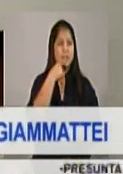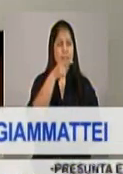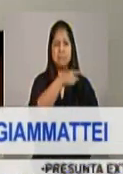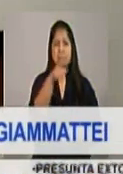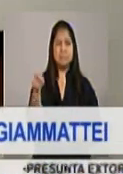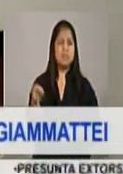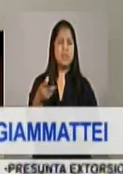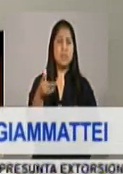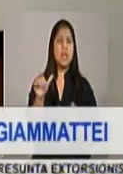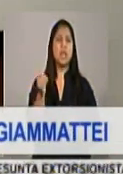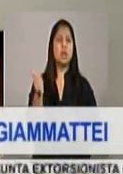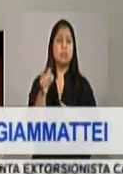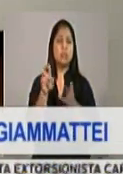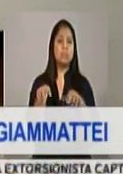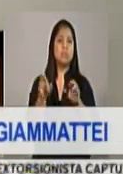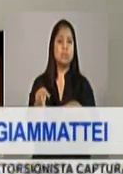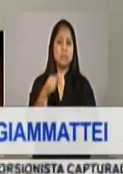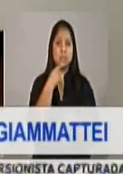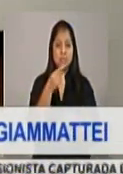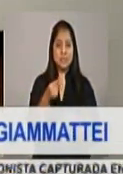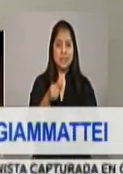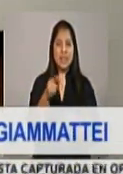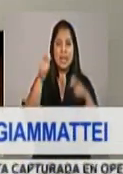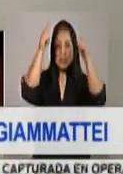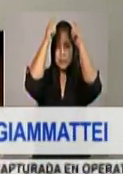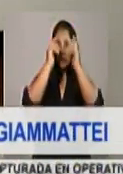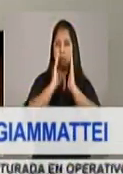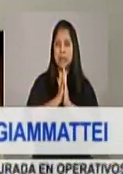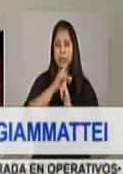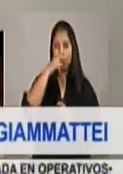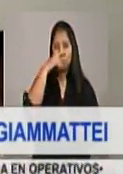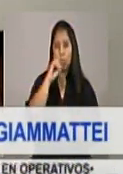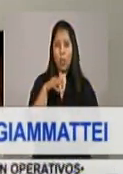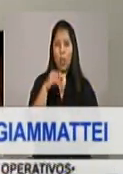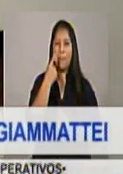hasta Santo Tomás, como digo, Santo Tomás, hasta no ver, no creer.